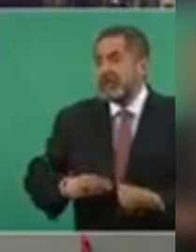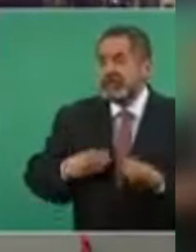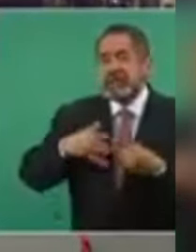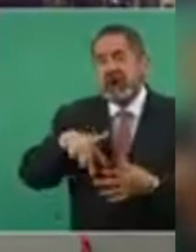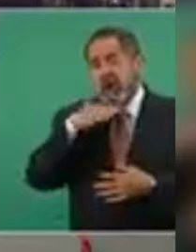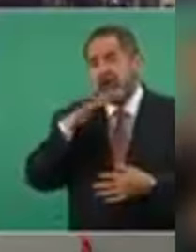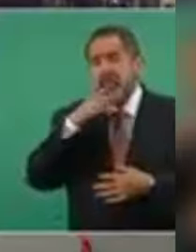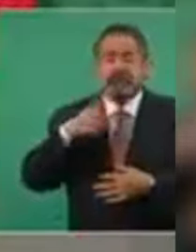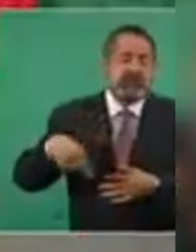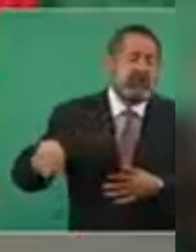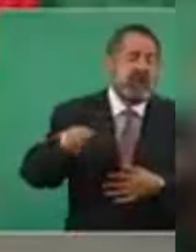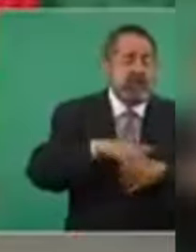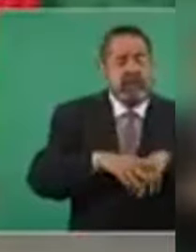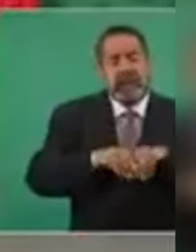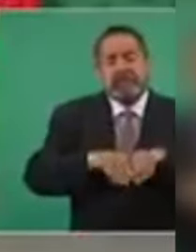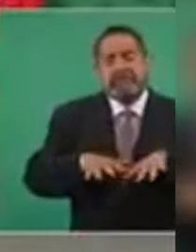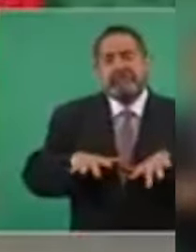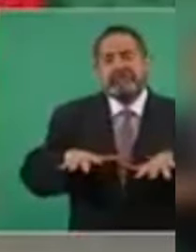y termino